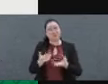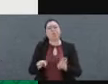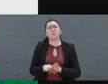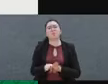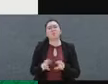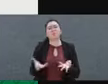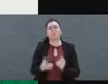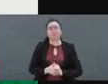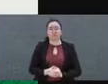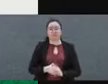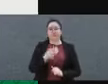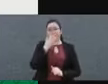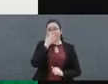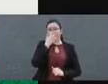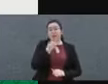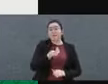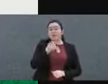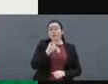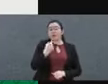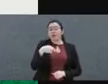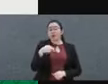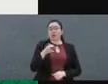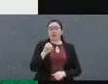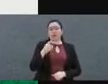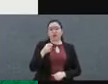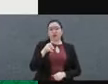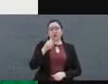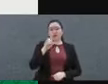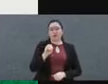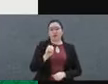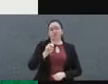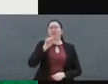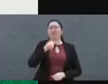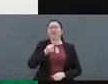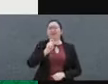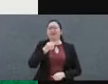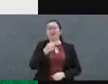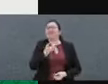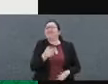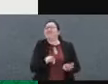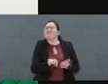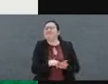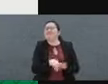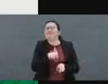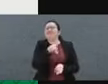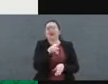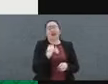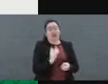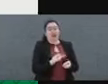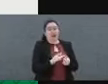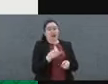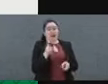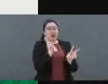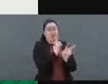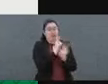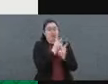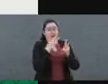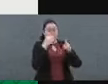empieza en la oxidación. La oxidación es por aireación y filtración. Todo el proceso que tenemos